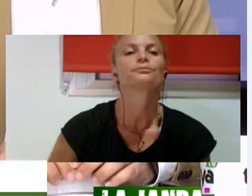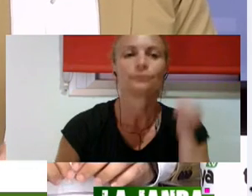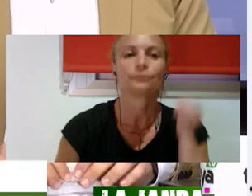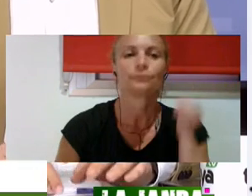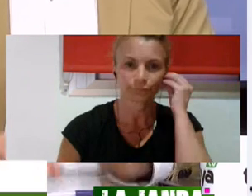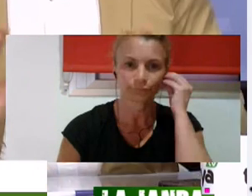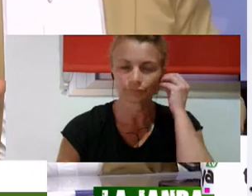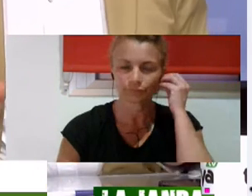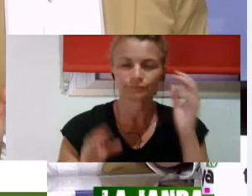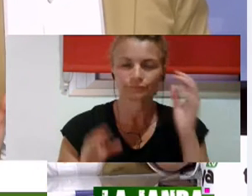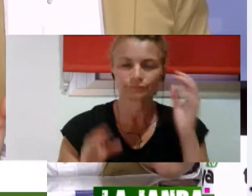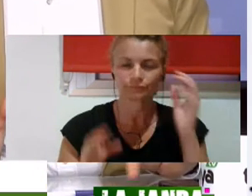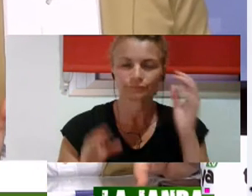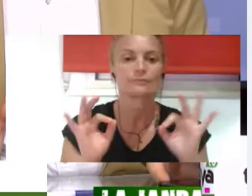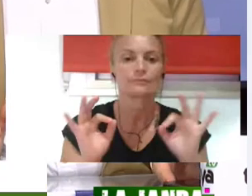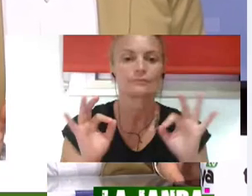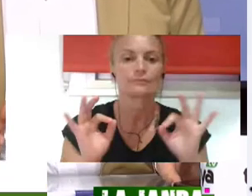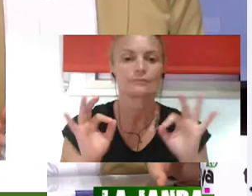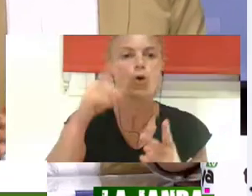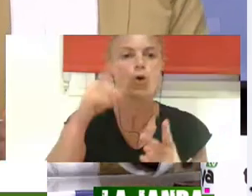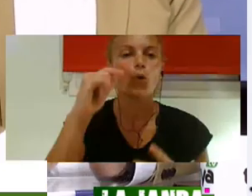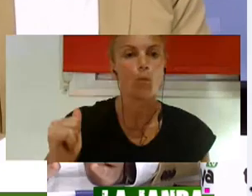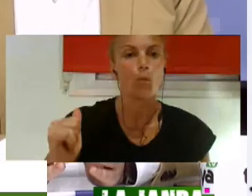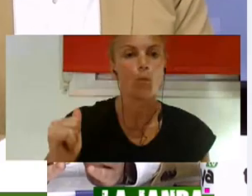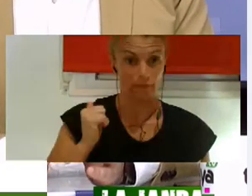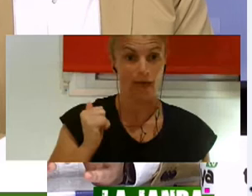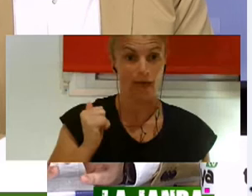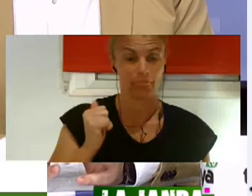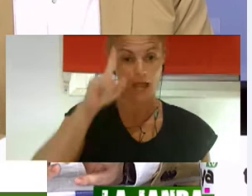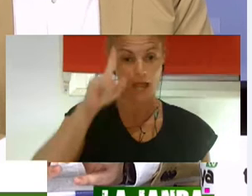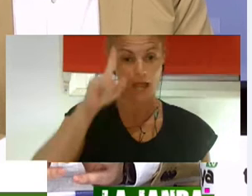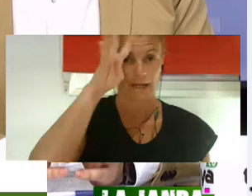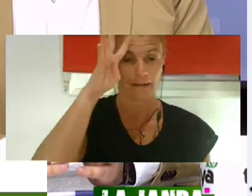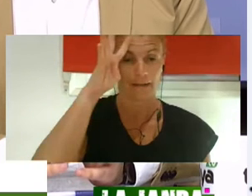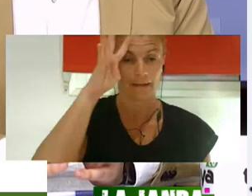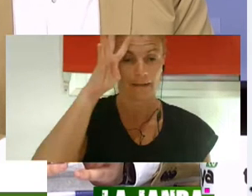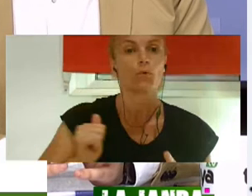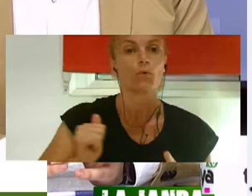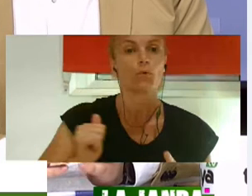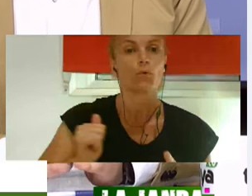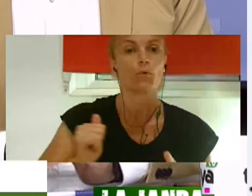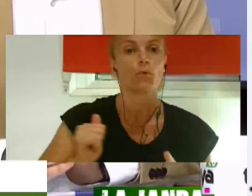Desde luego, quizás esta sea una oportunidad, Alejandro, una oportunidad